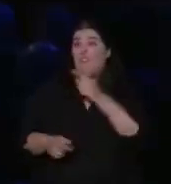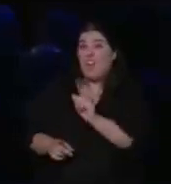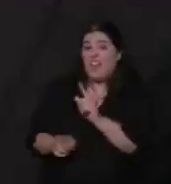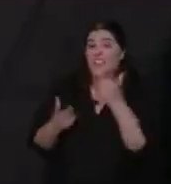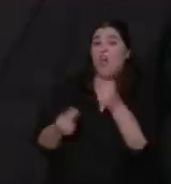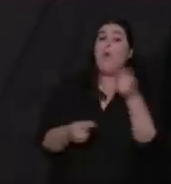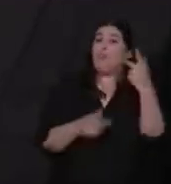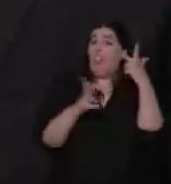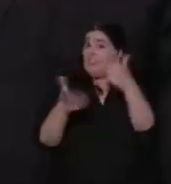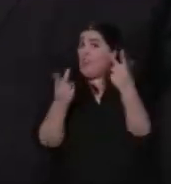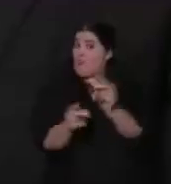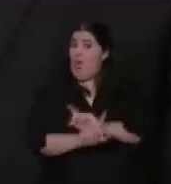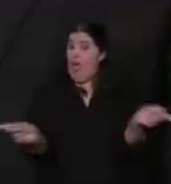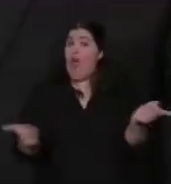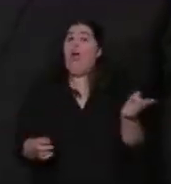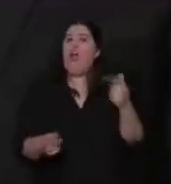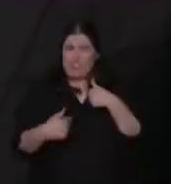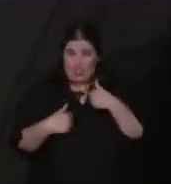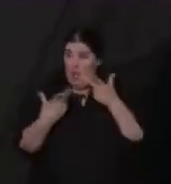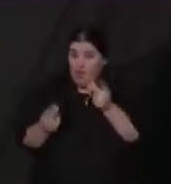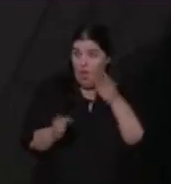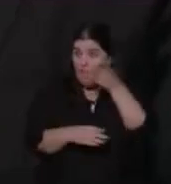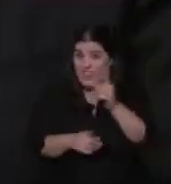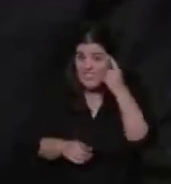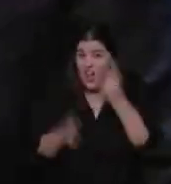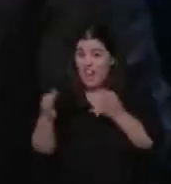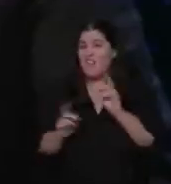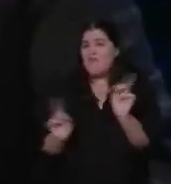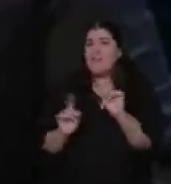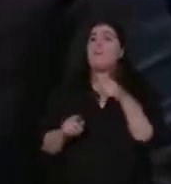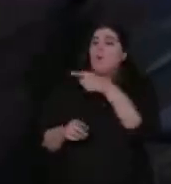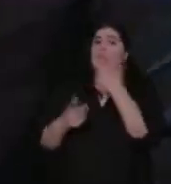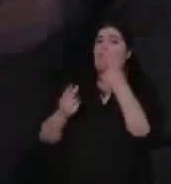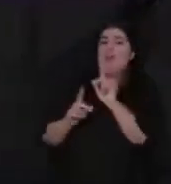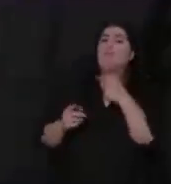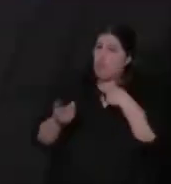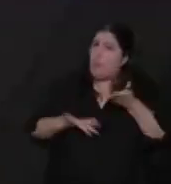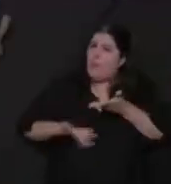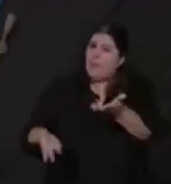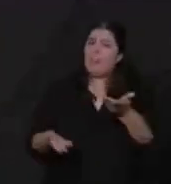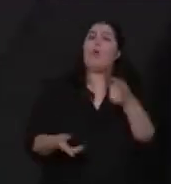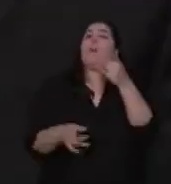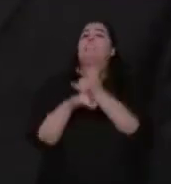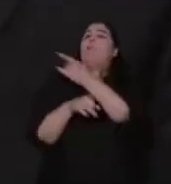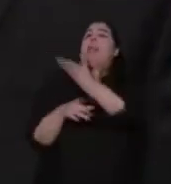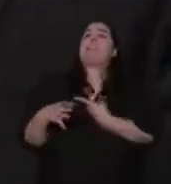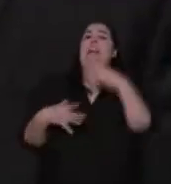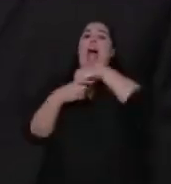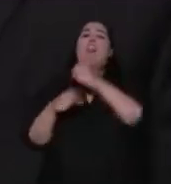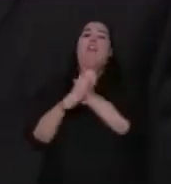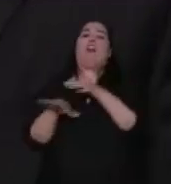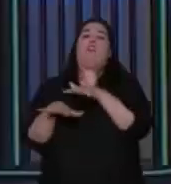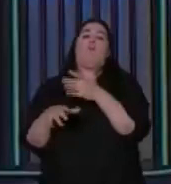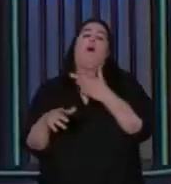Te negaste, preferiste... Pero ¿cómo me voy a negar a hacerlo si cada vez que entré en una empresa lo tuve que hacer? Vos que viviste siempre el Estado no lo hiciste nunca. Javier, si